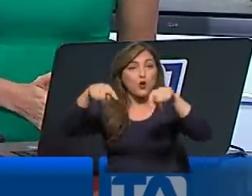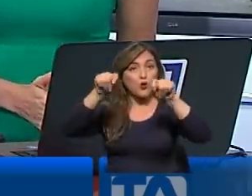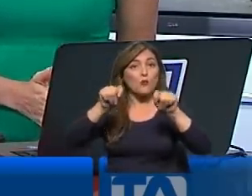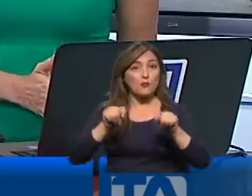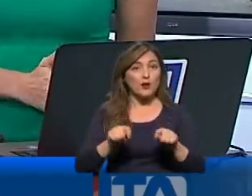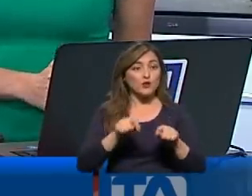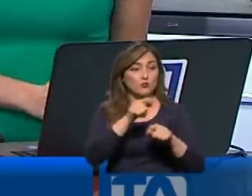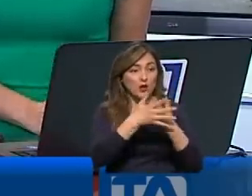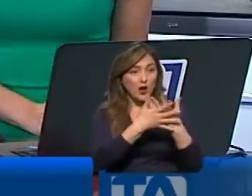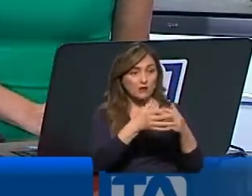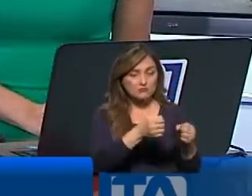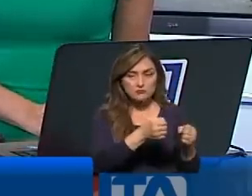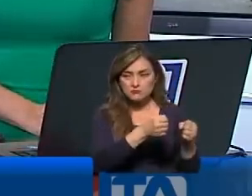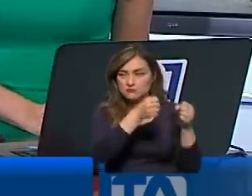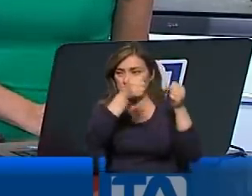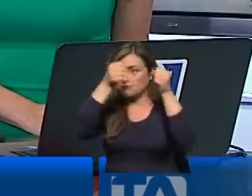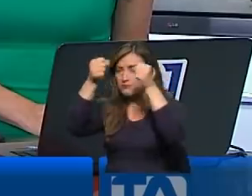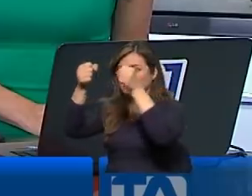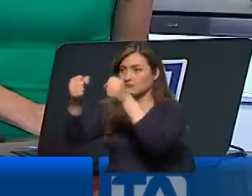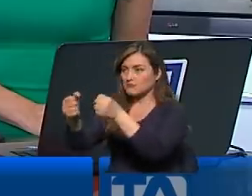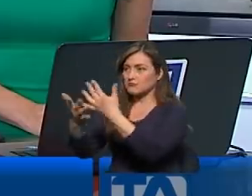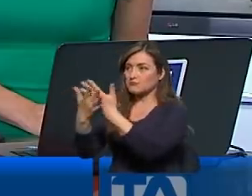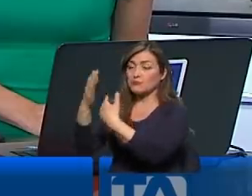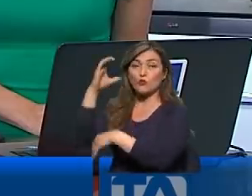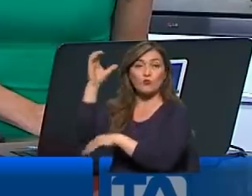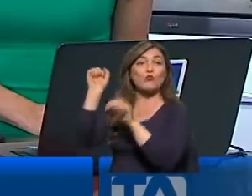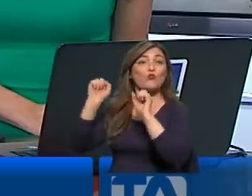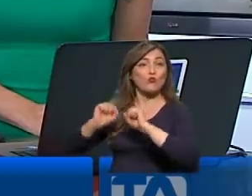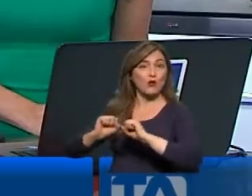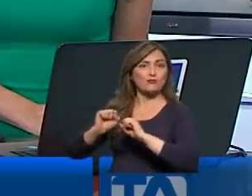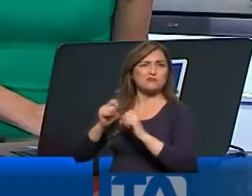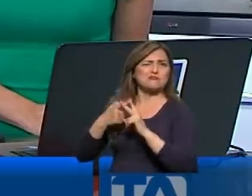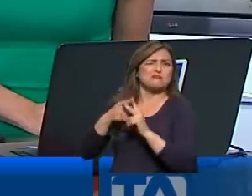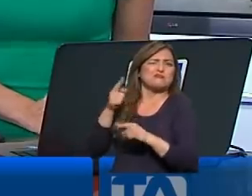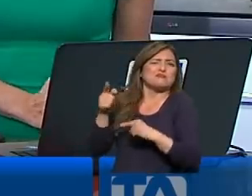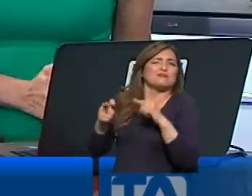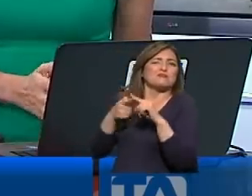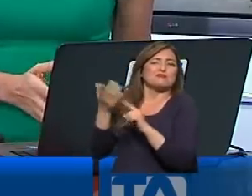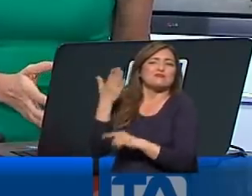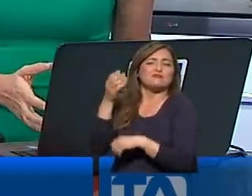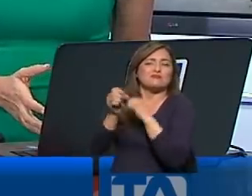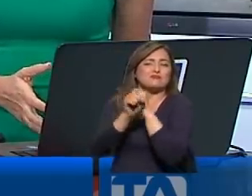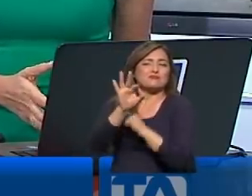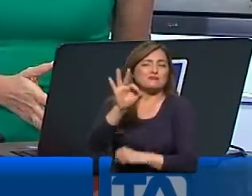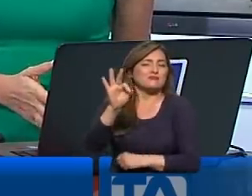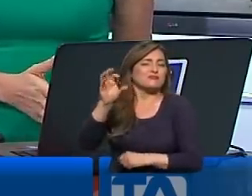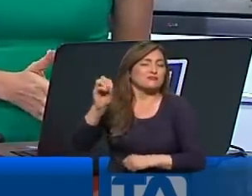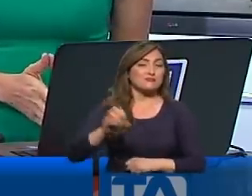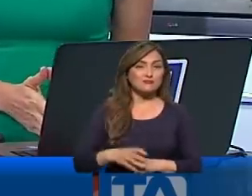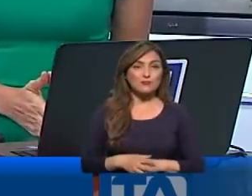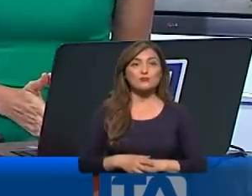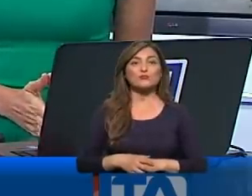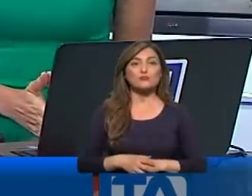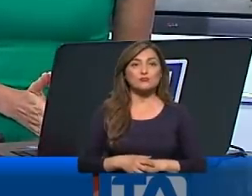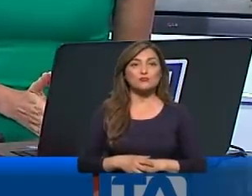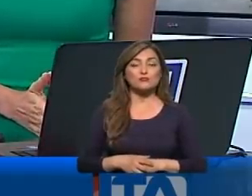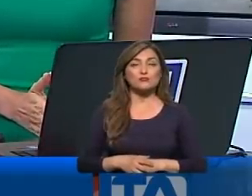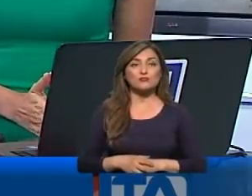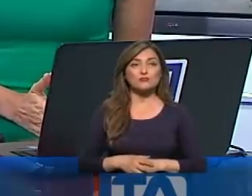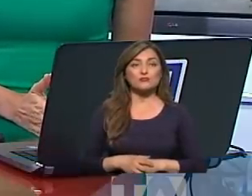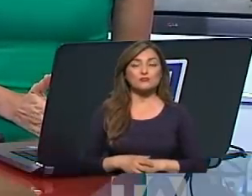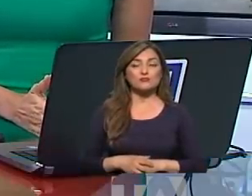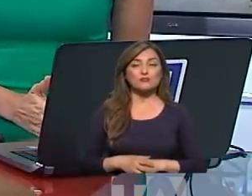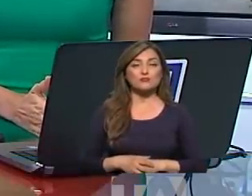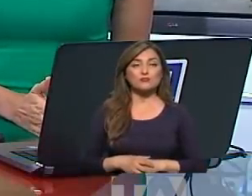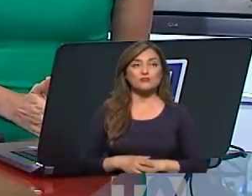desde 1990. El organismo penitenciario ha pedido a la Cancillería que haga las gestiones necesarias para agilizar estos